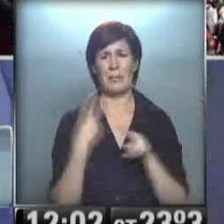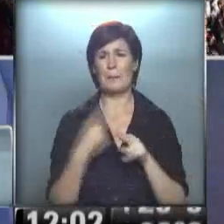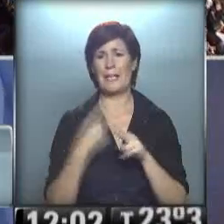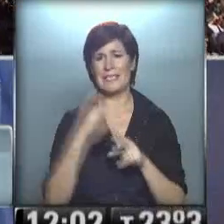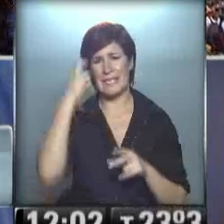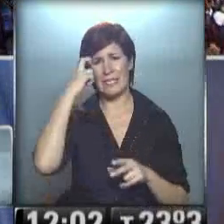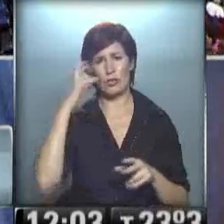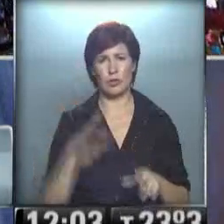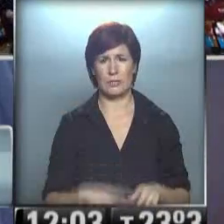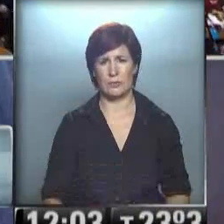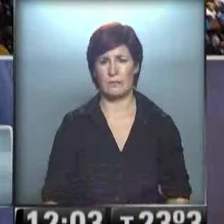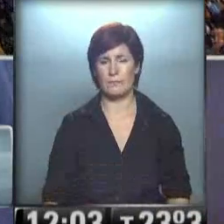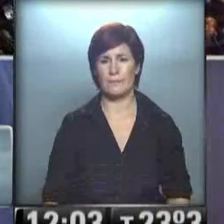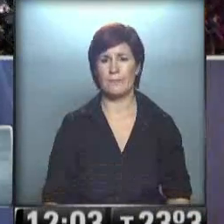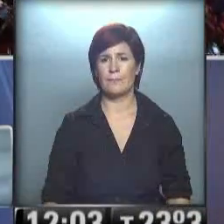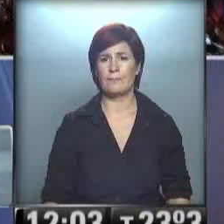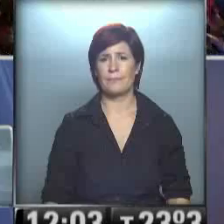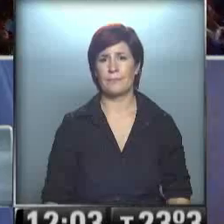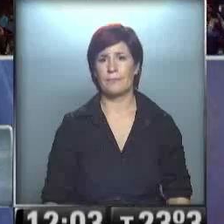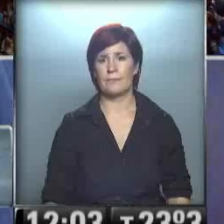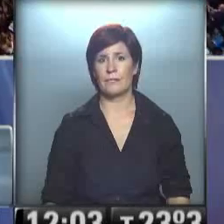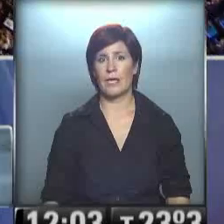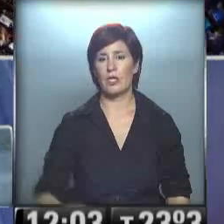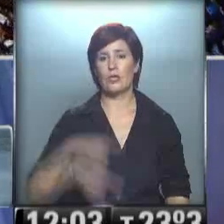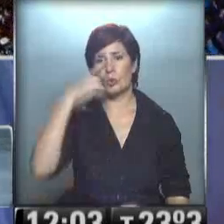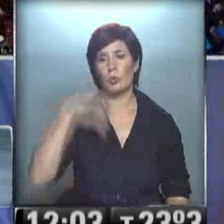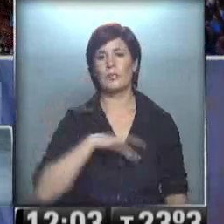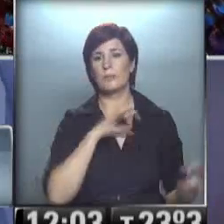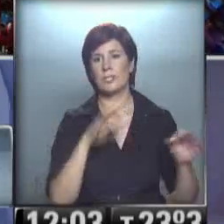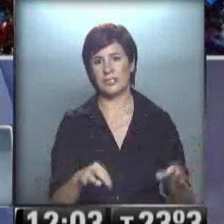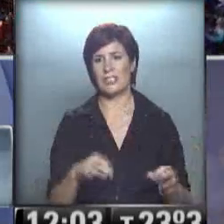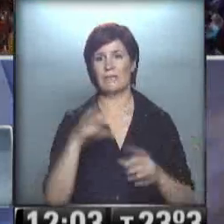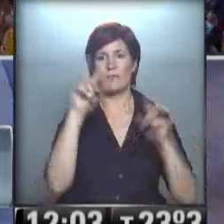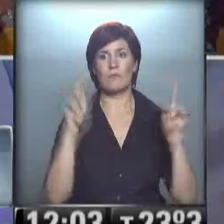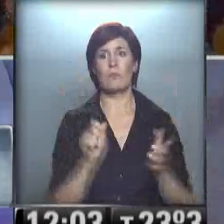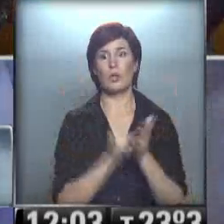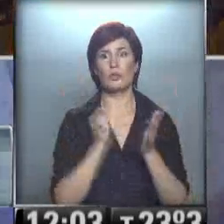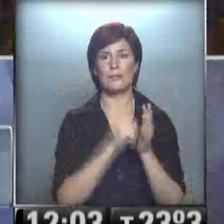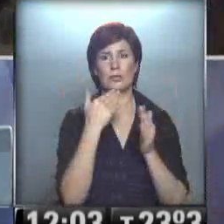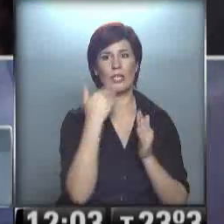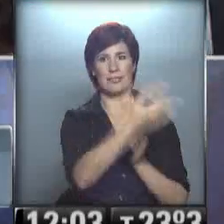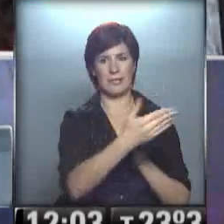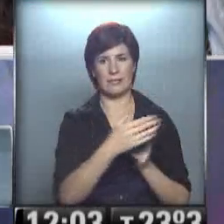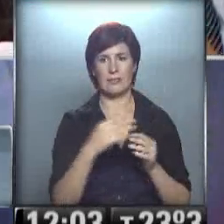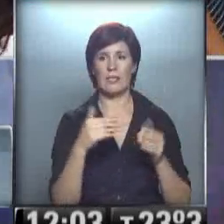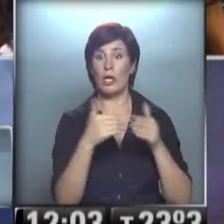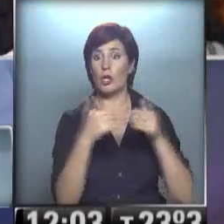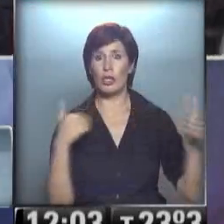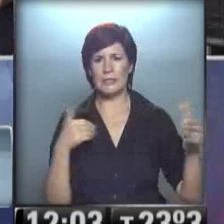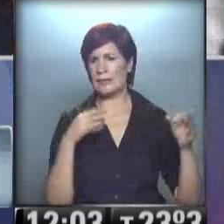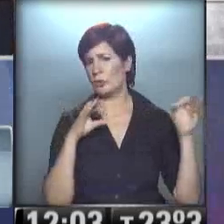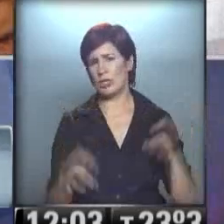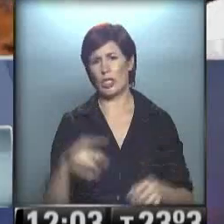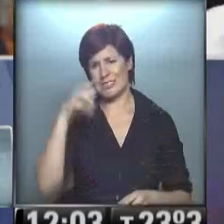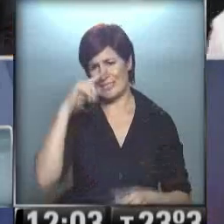que se han ido ubicando a última hora están detrás del monumento. Sí, o los sea micros estaban desde las 7 de la